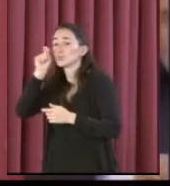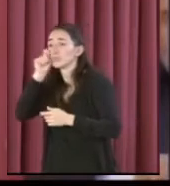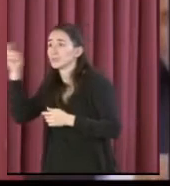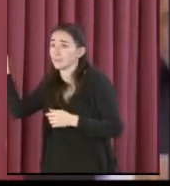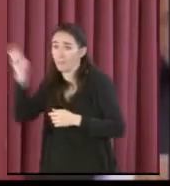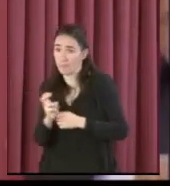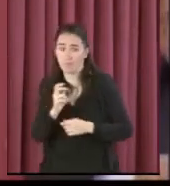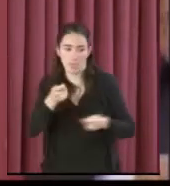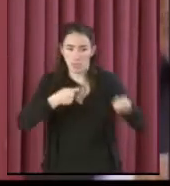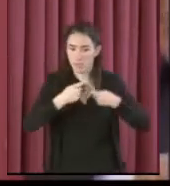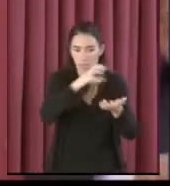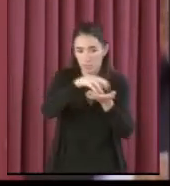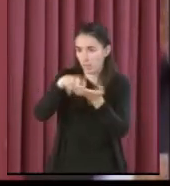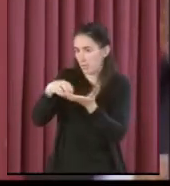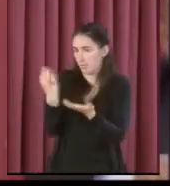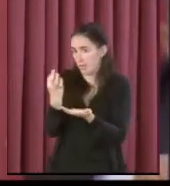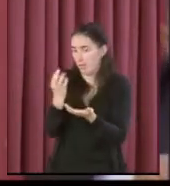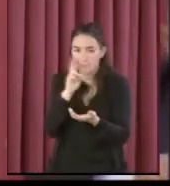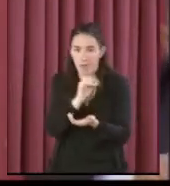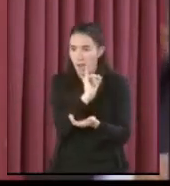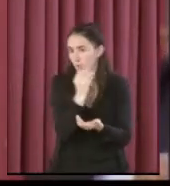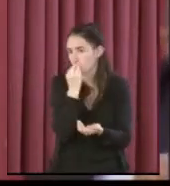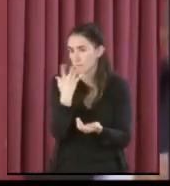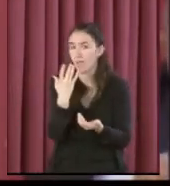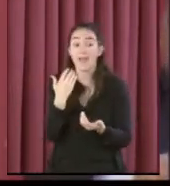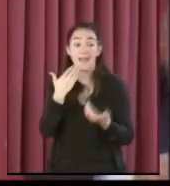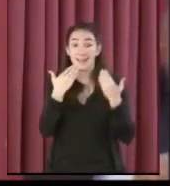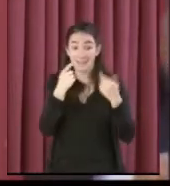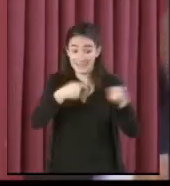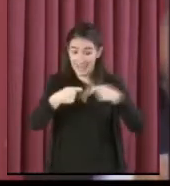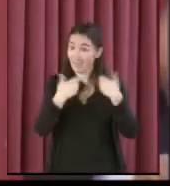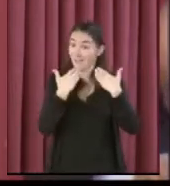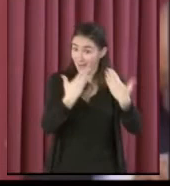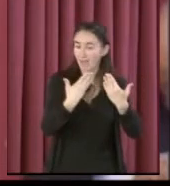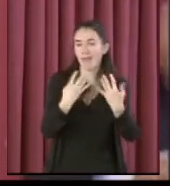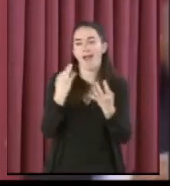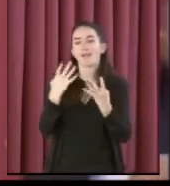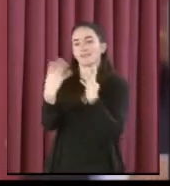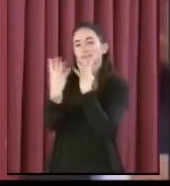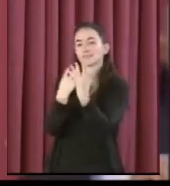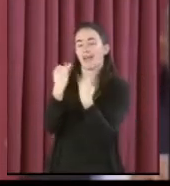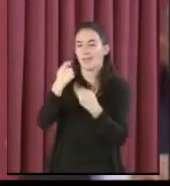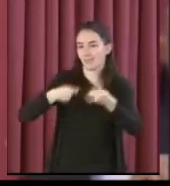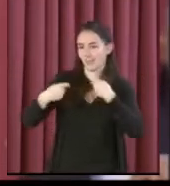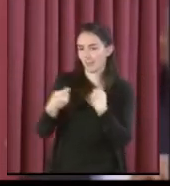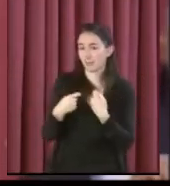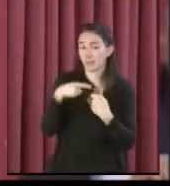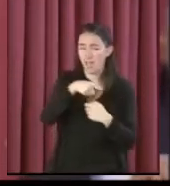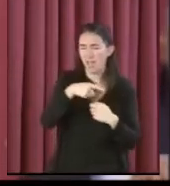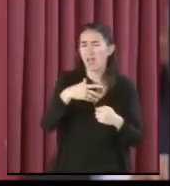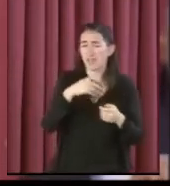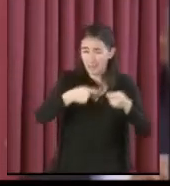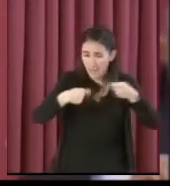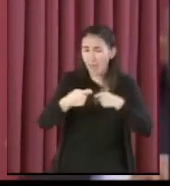esta ciudad que hace que las calles siempre estén concurridas. El sector, que ha sufrido un notable impacto durante los años de la